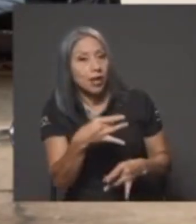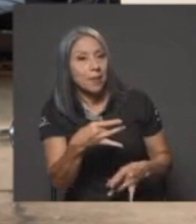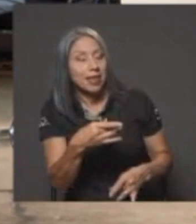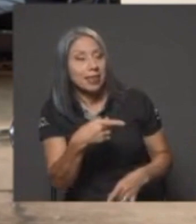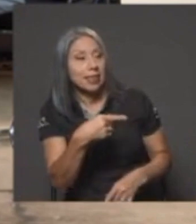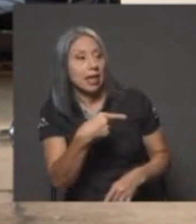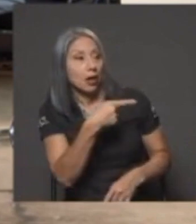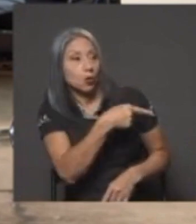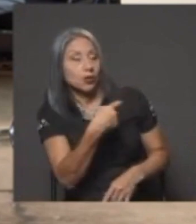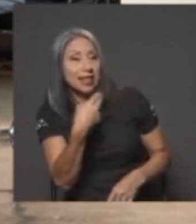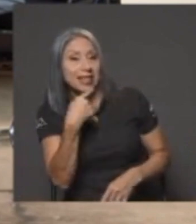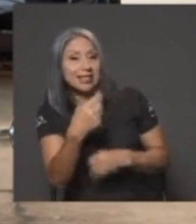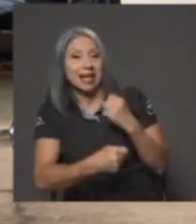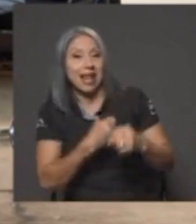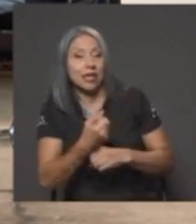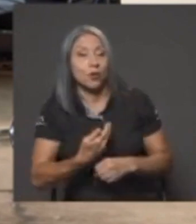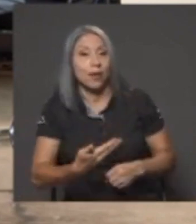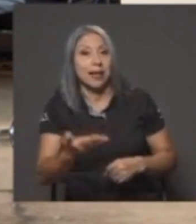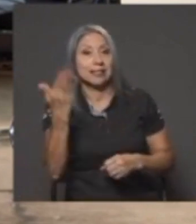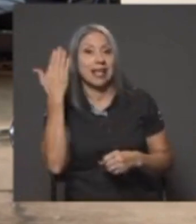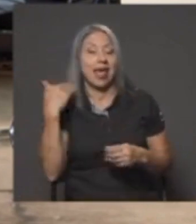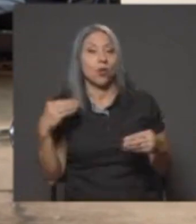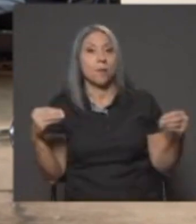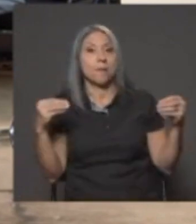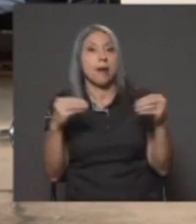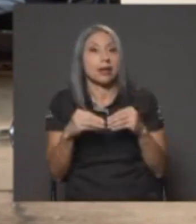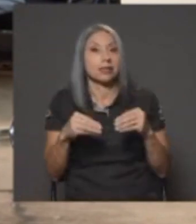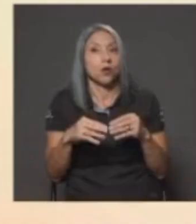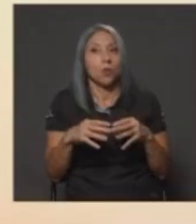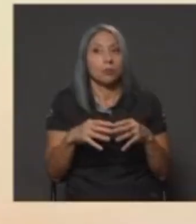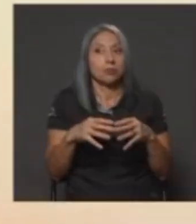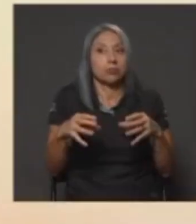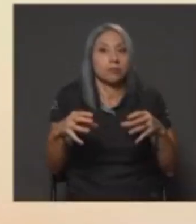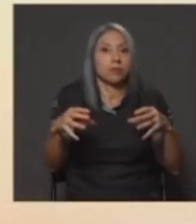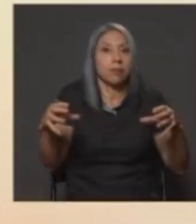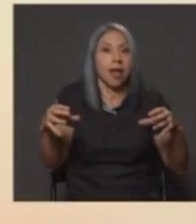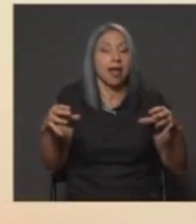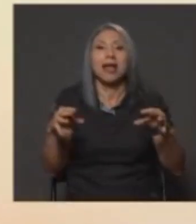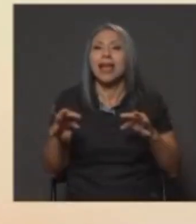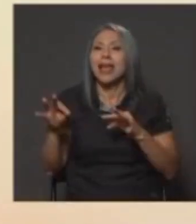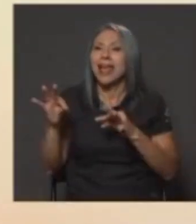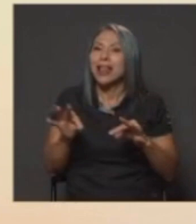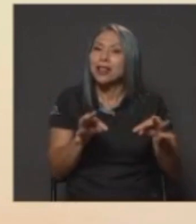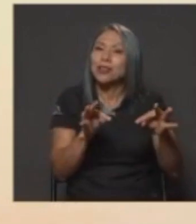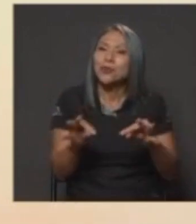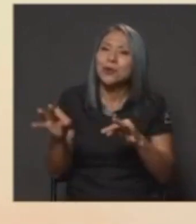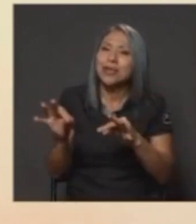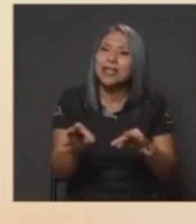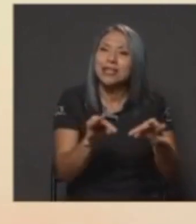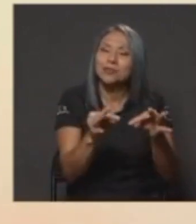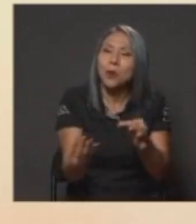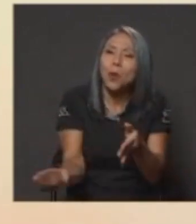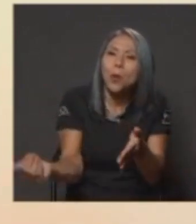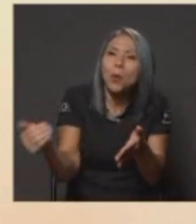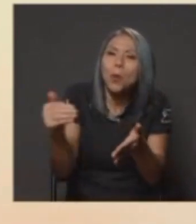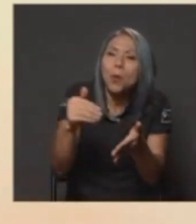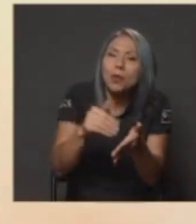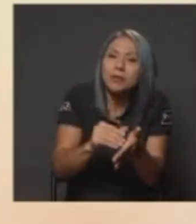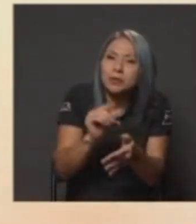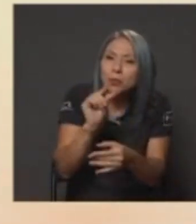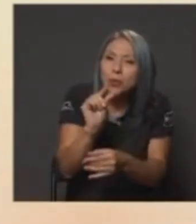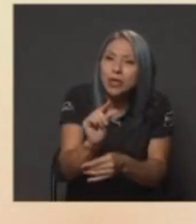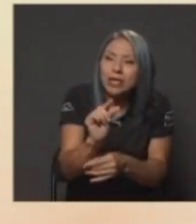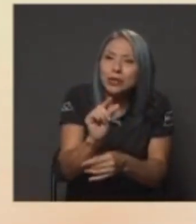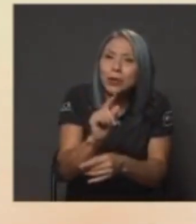curiosamente, en ese repunte que usted dice del año pasado, el turismo reverdeció un poquito antes de tiempo,